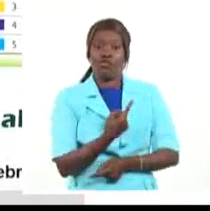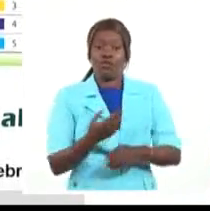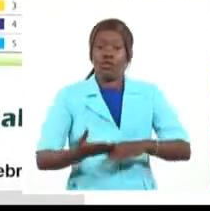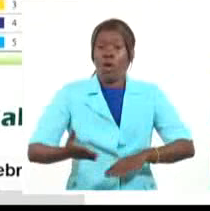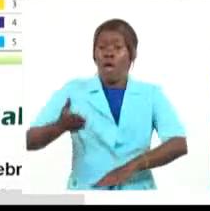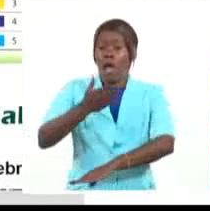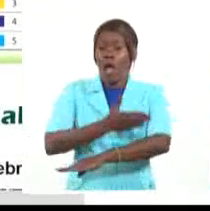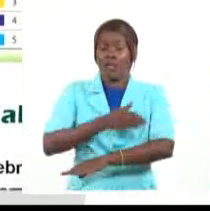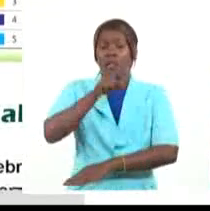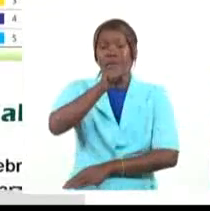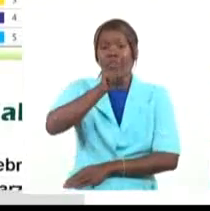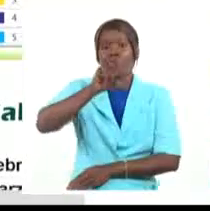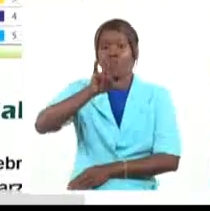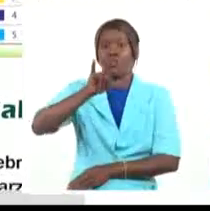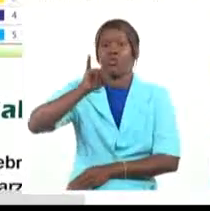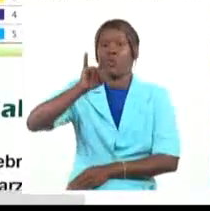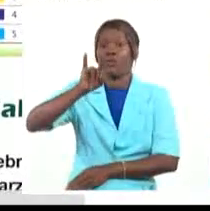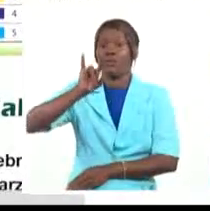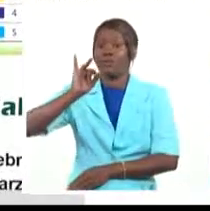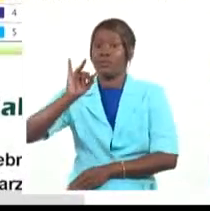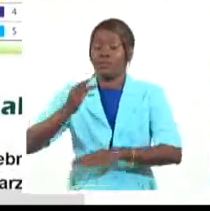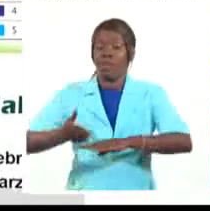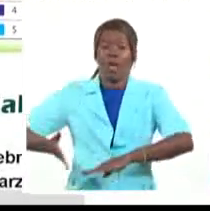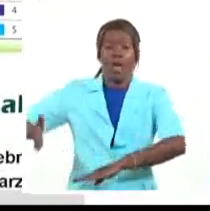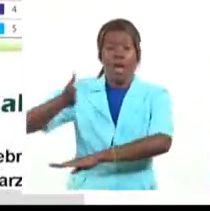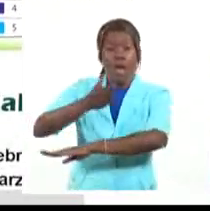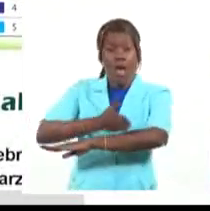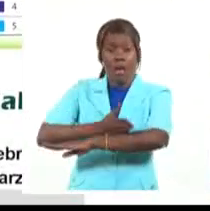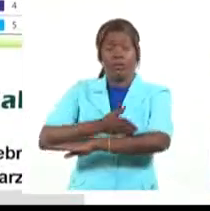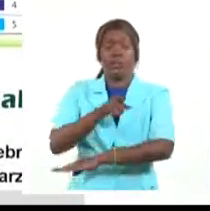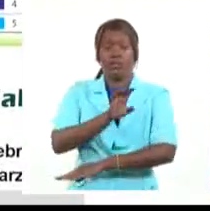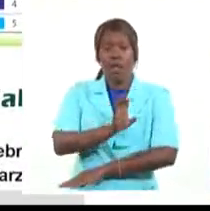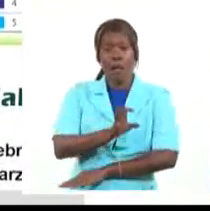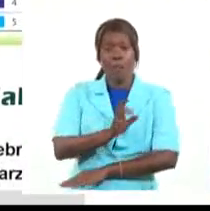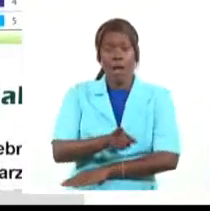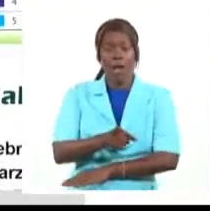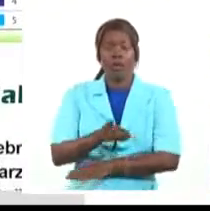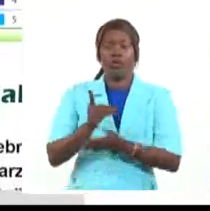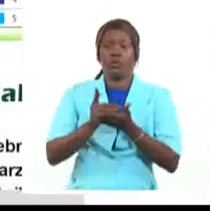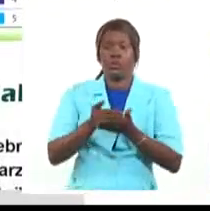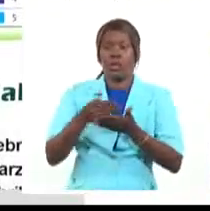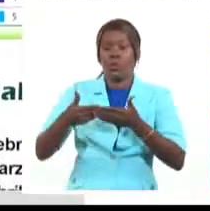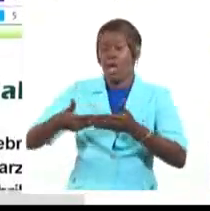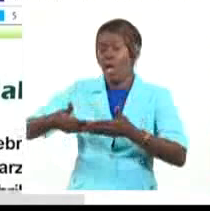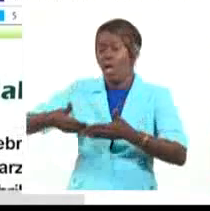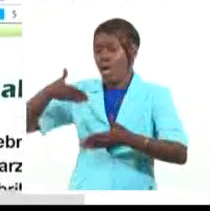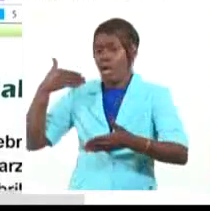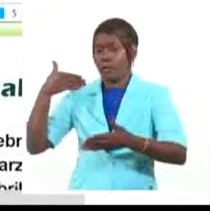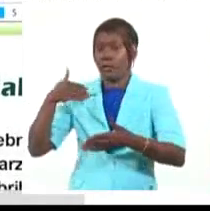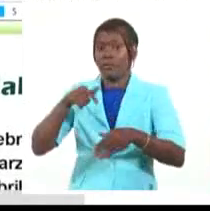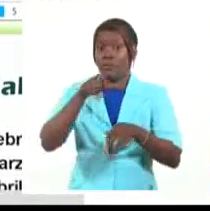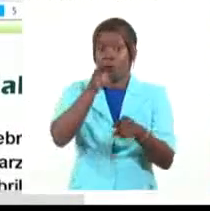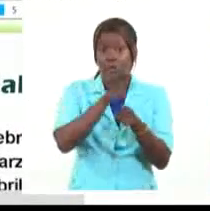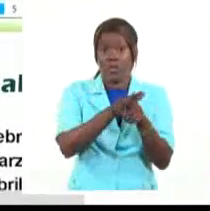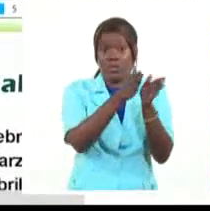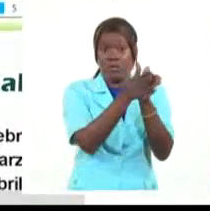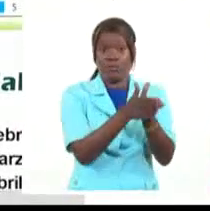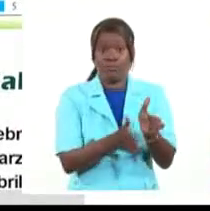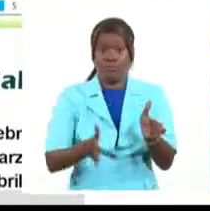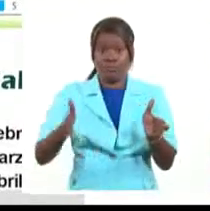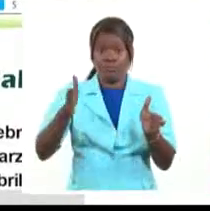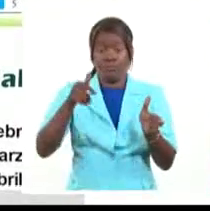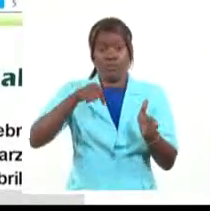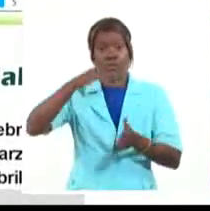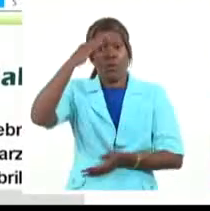1997 cuando tenía funciones de Banco Central. Desde entonces, el Banco Nacional de Cuba no